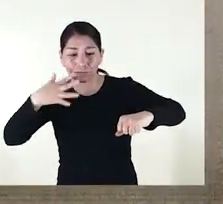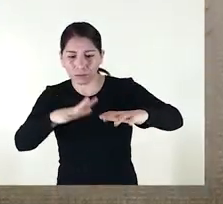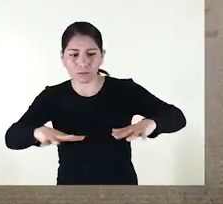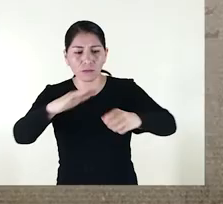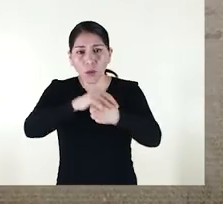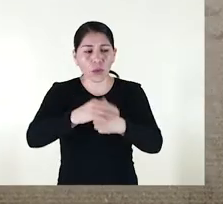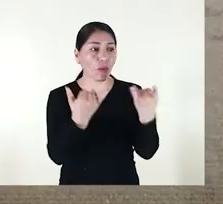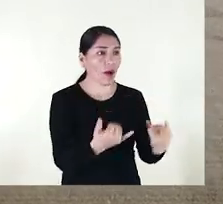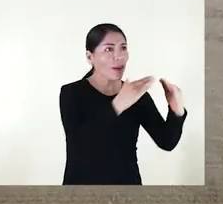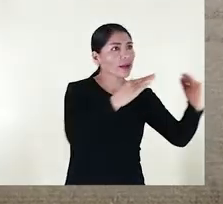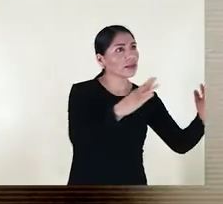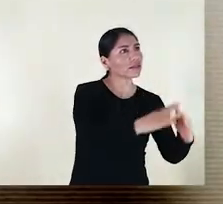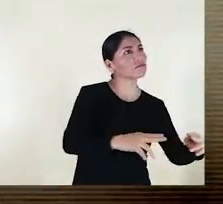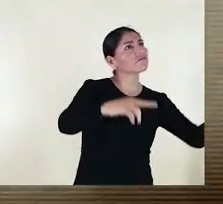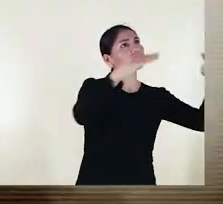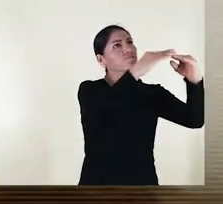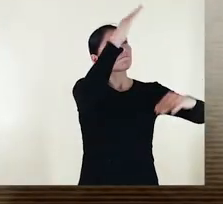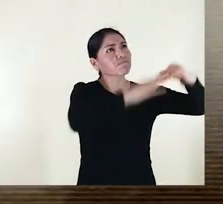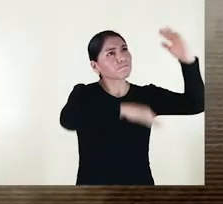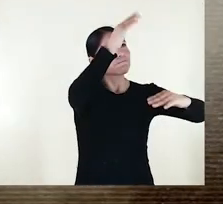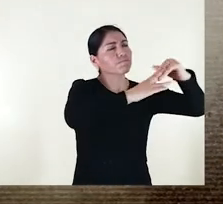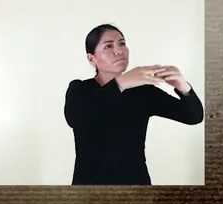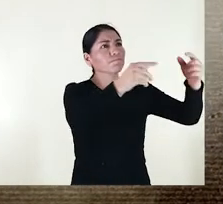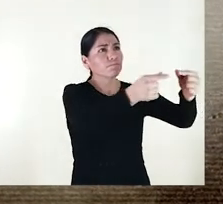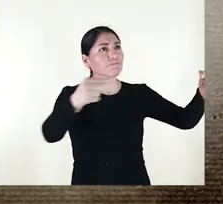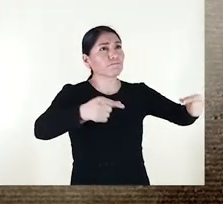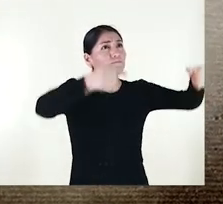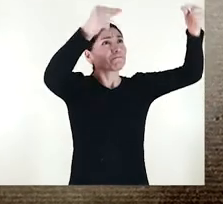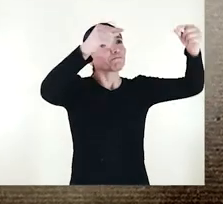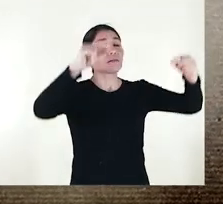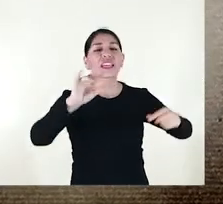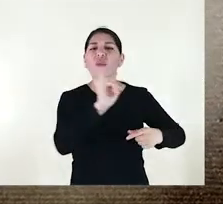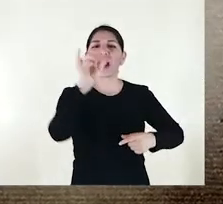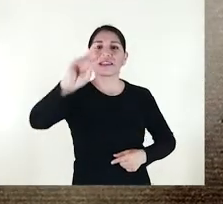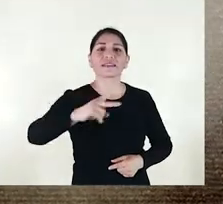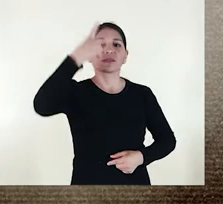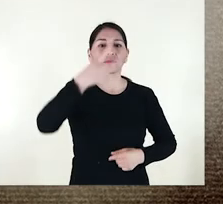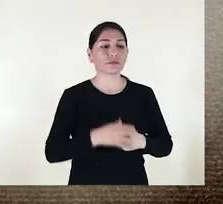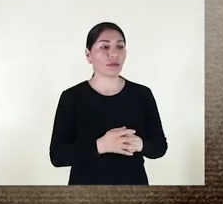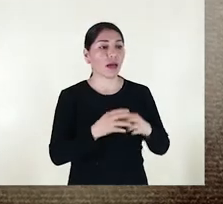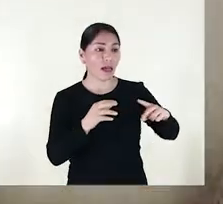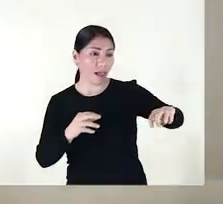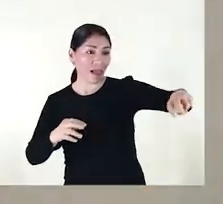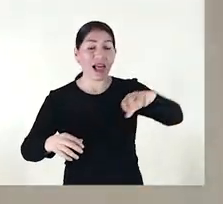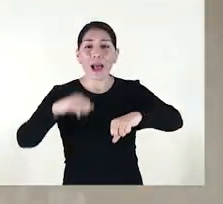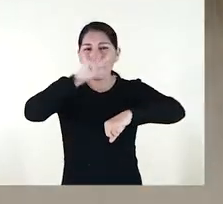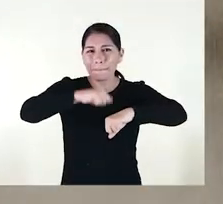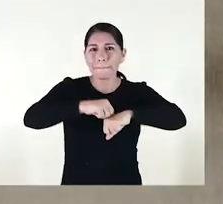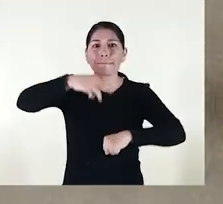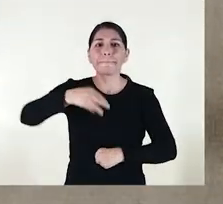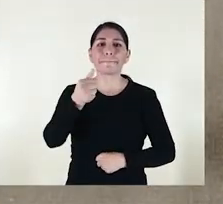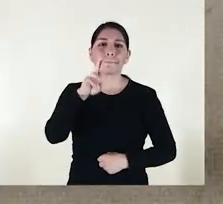casa solariega, ahora techada, luce columnas delgadas, al igual que en su segundo piso. Hay escaleras de mármol republicanas